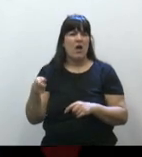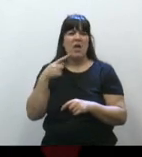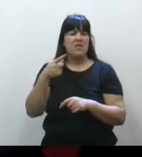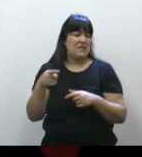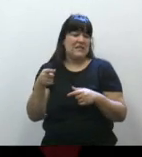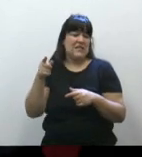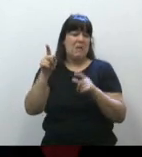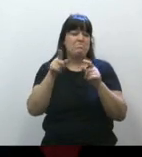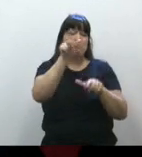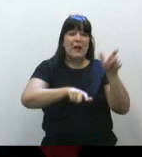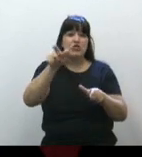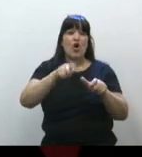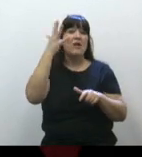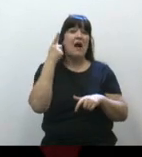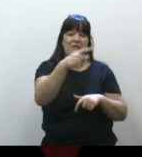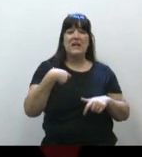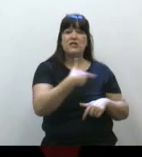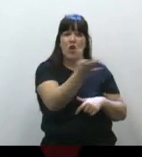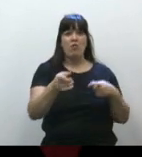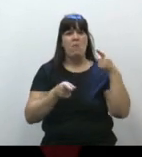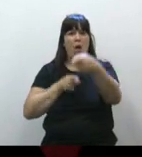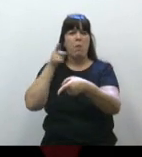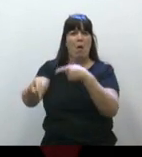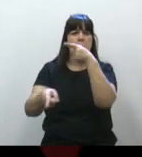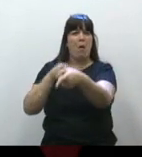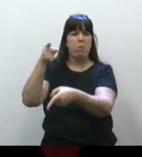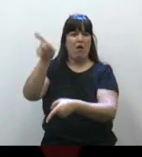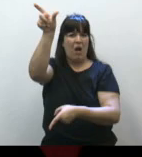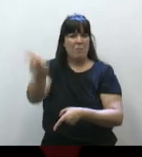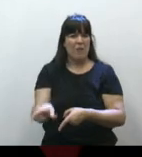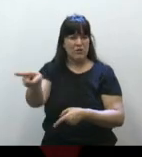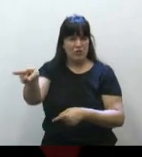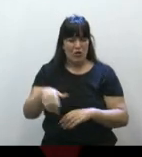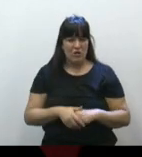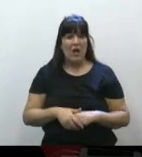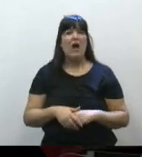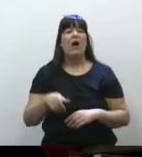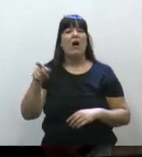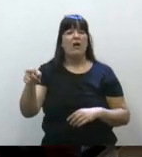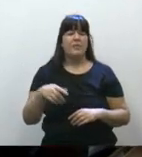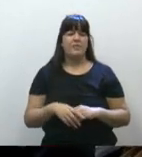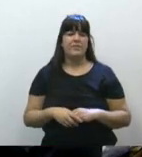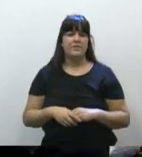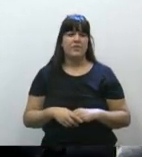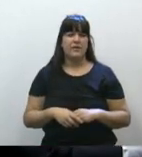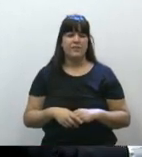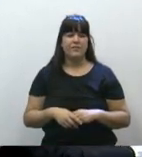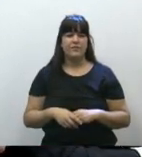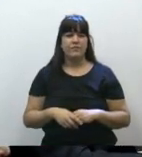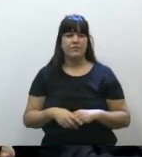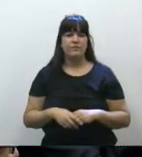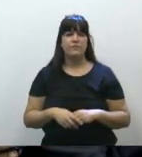justamente a ella que le habían vaciado la familia en los campos de concentración nazi